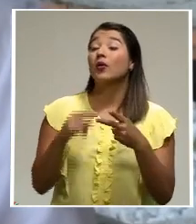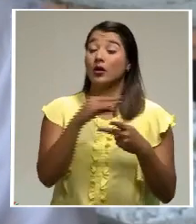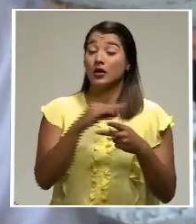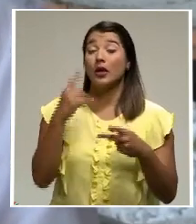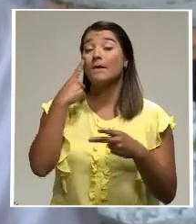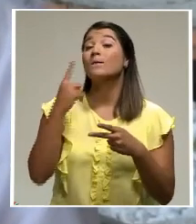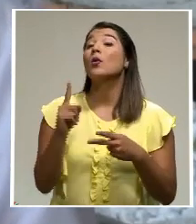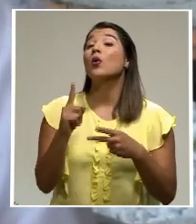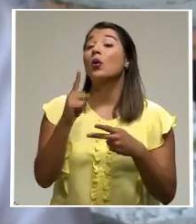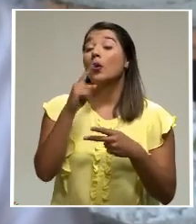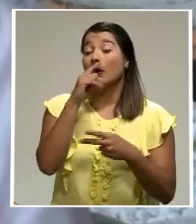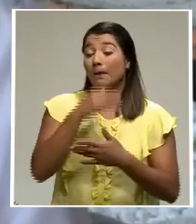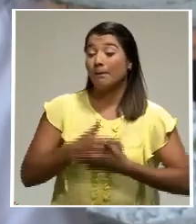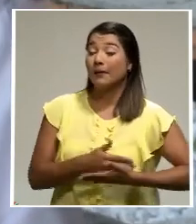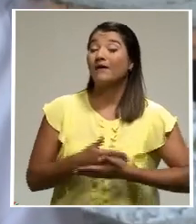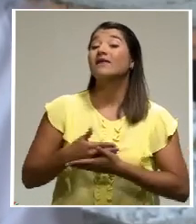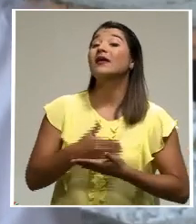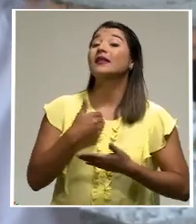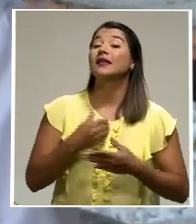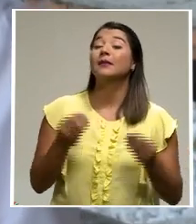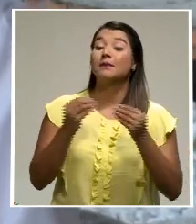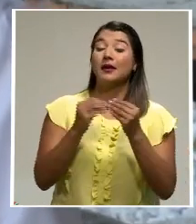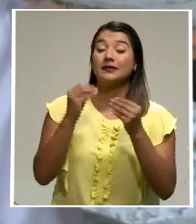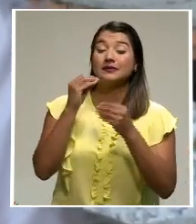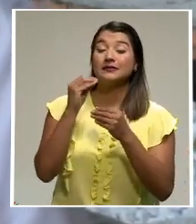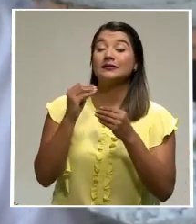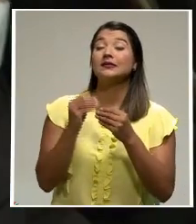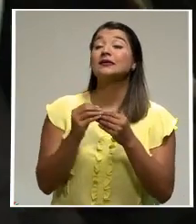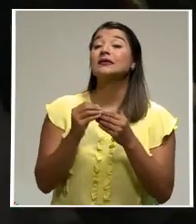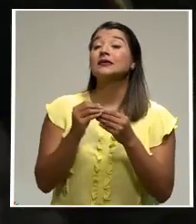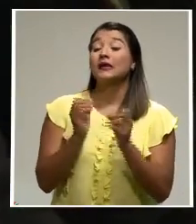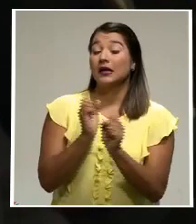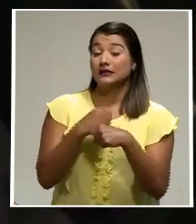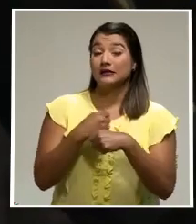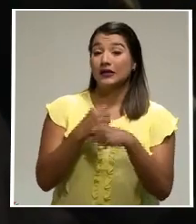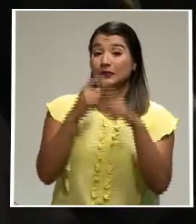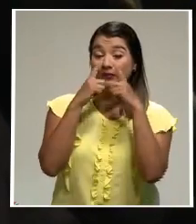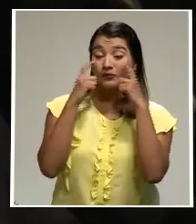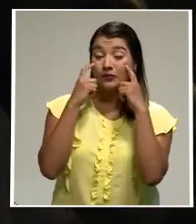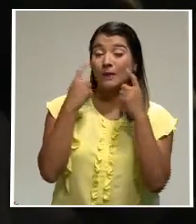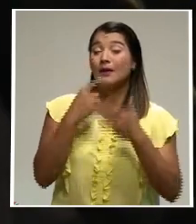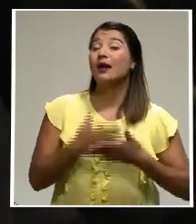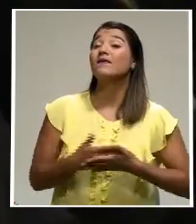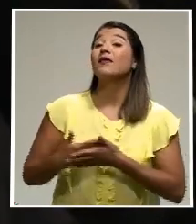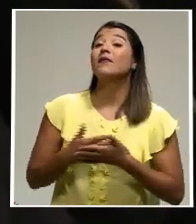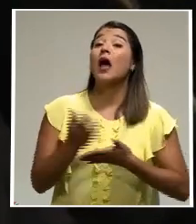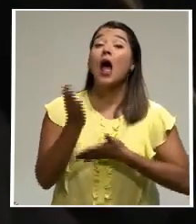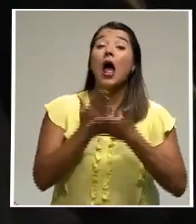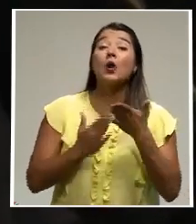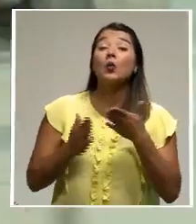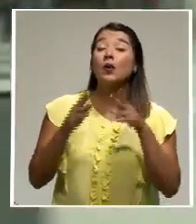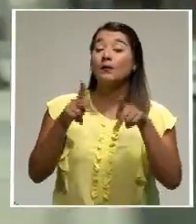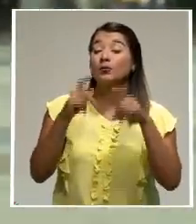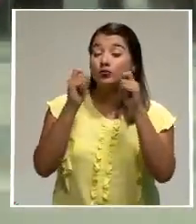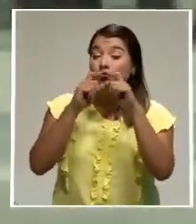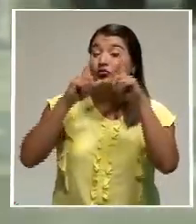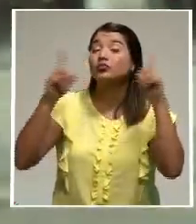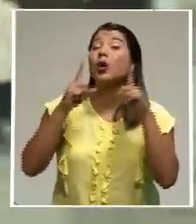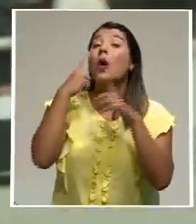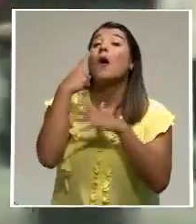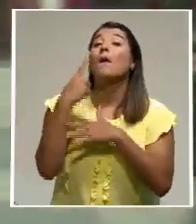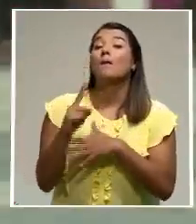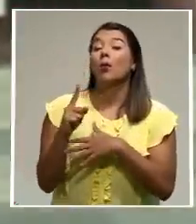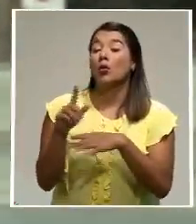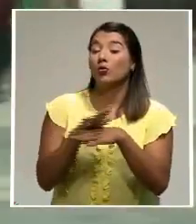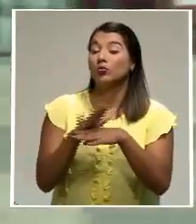y mascarillas, es posible que puedan hacer estas salidas. Algunos se sorprenden al recorrer la Gran Vía, que antes era